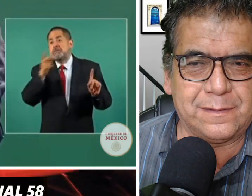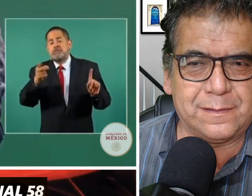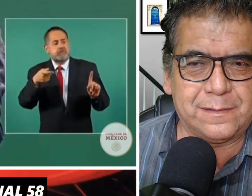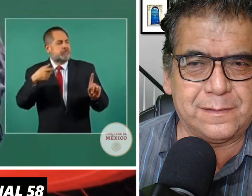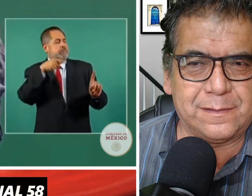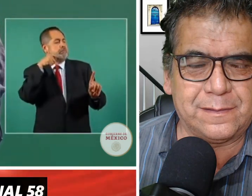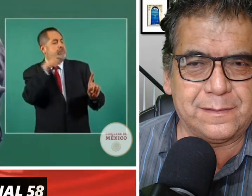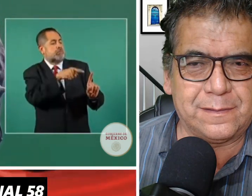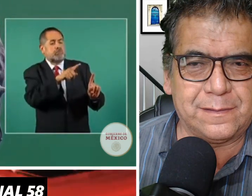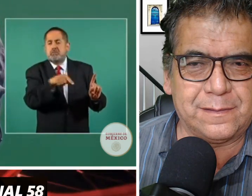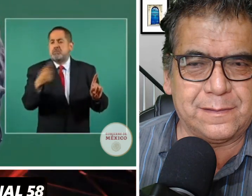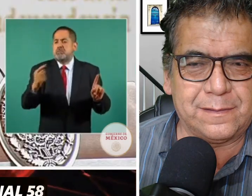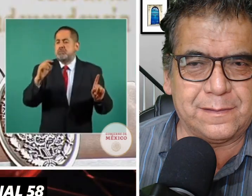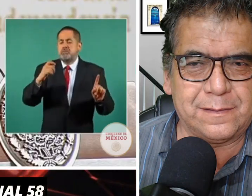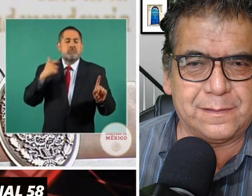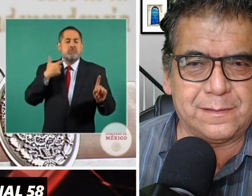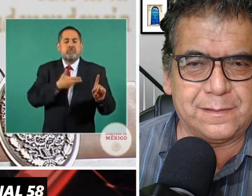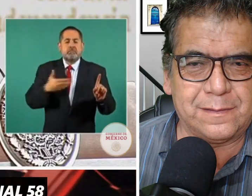Peña,